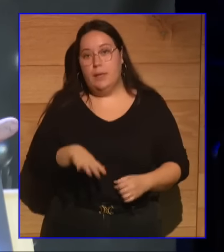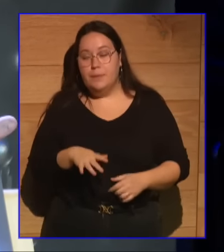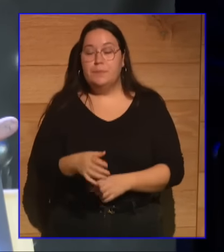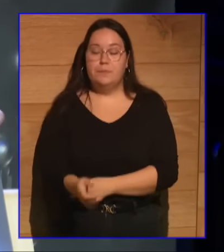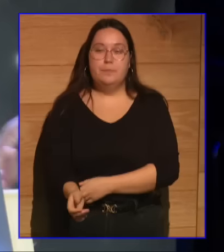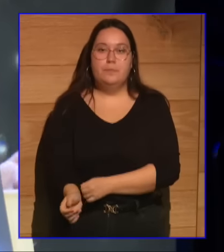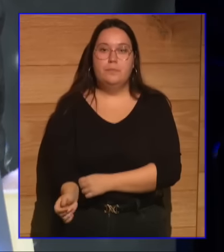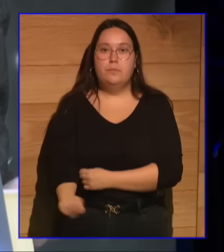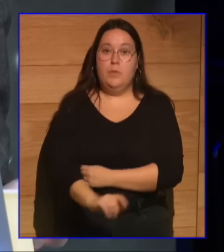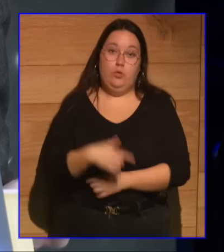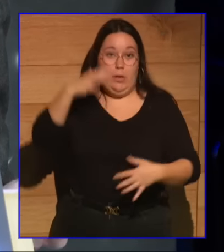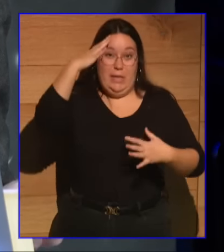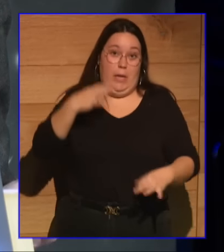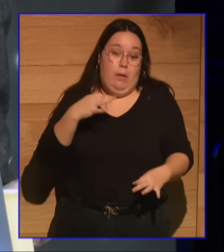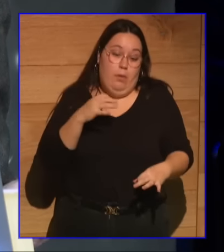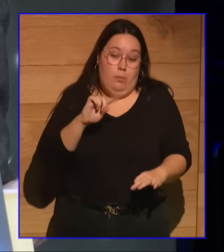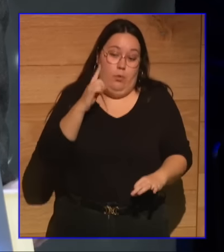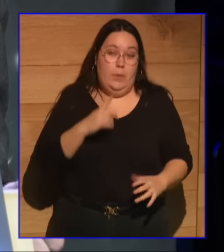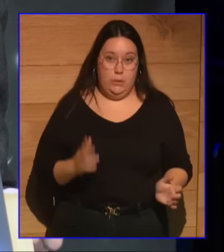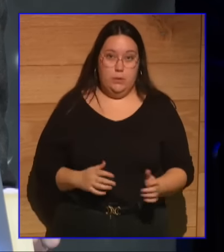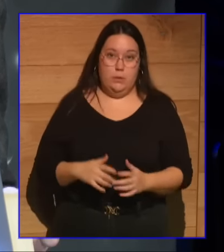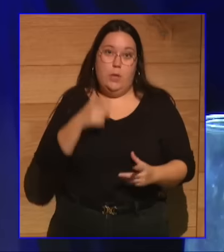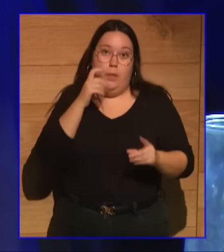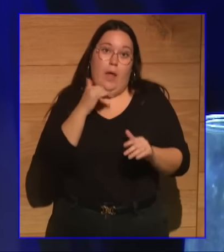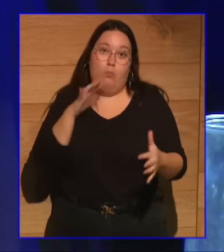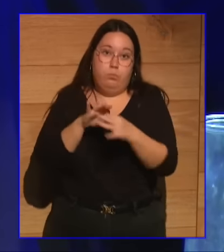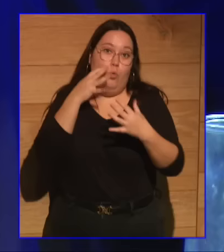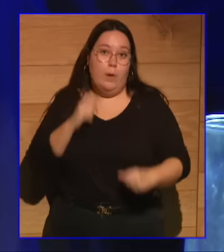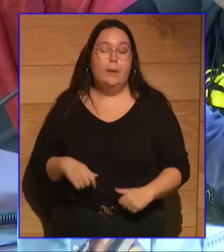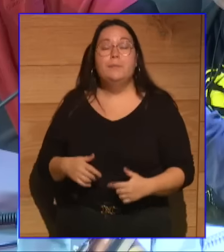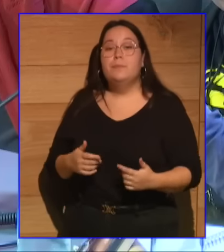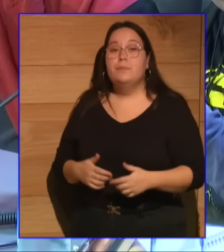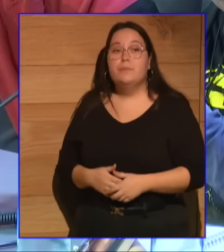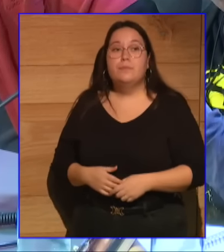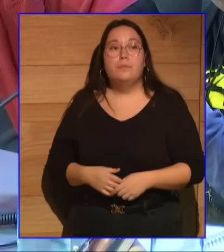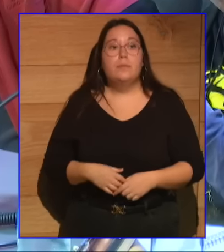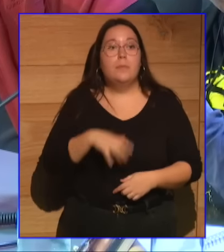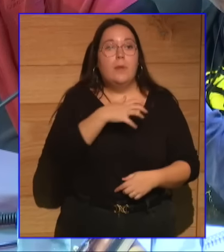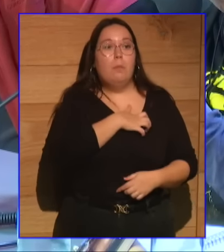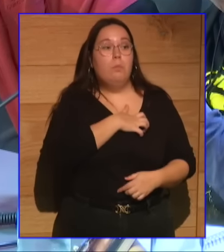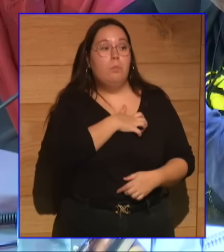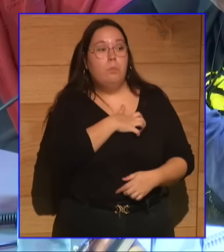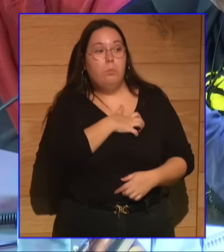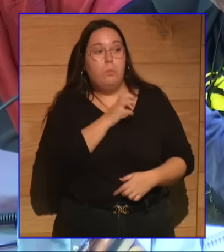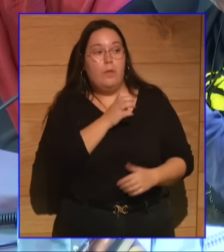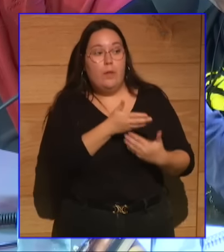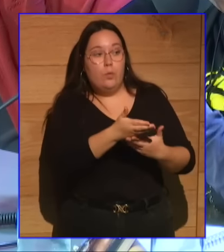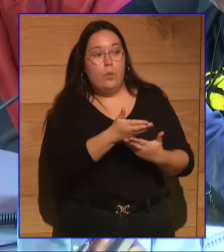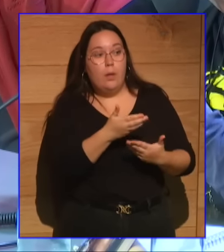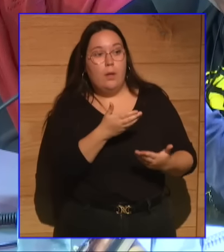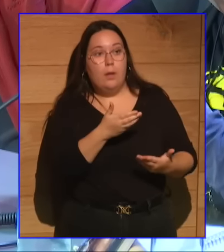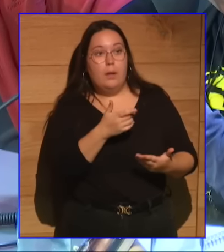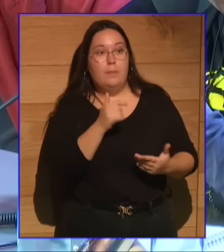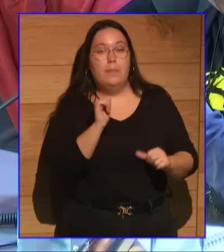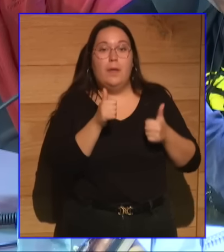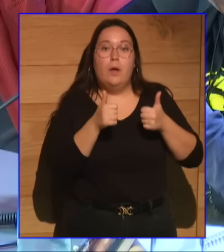más creíble humanamente. Se lo trasladan un poco al personaje de Goldberg, el que participa de policía de la Judenrat, que le vemos recibiendo